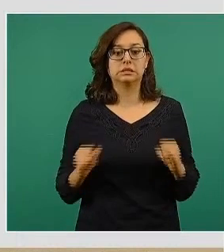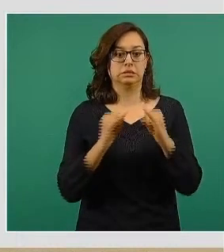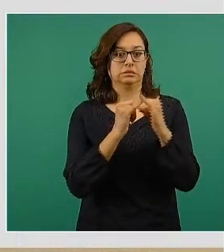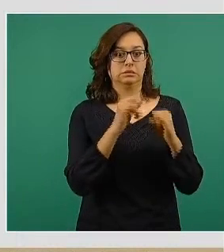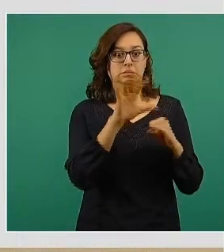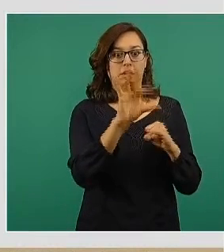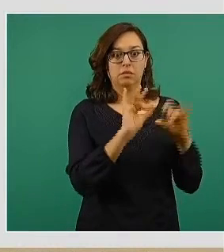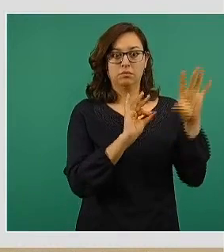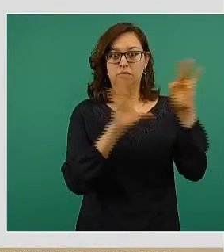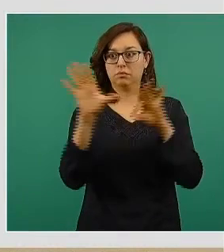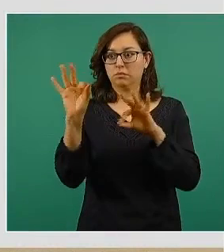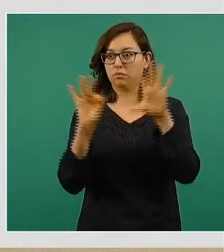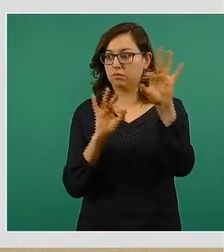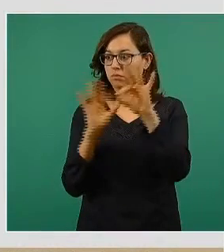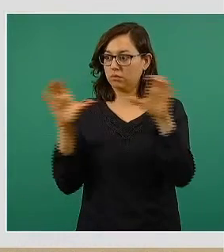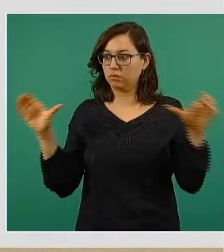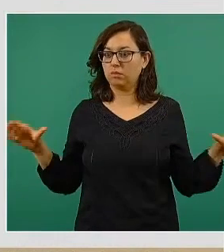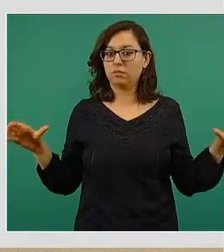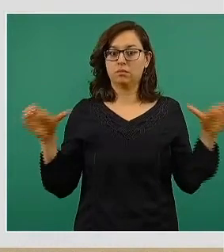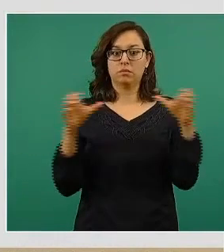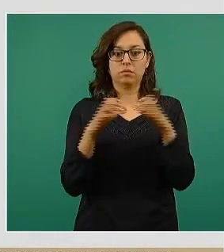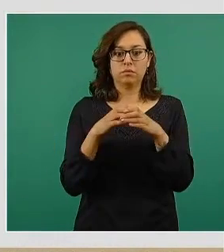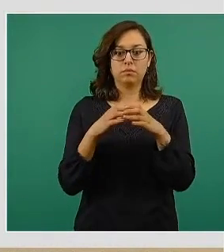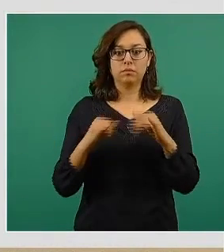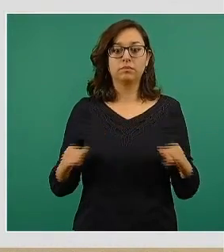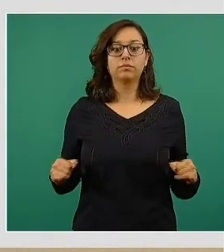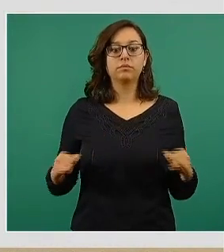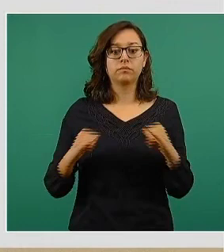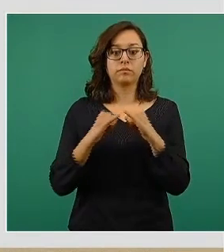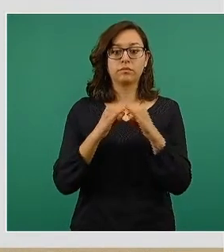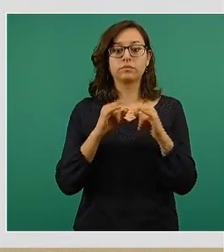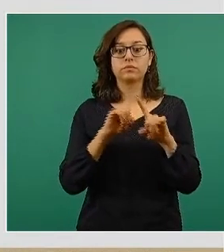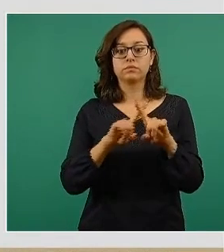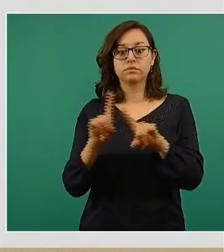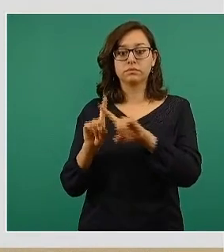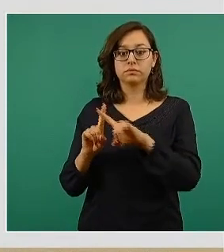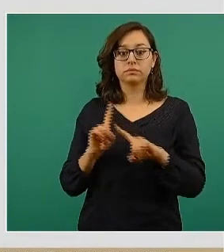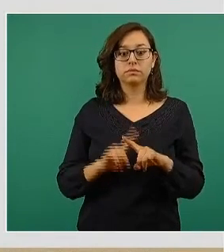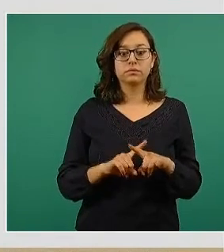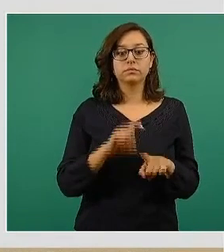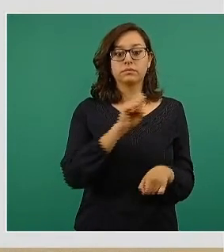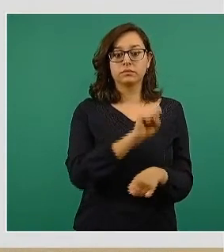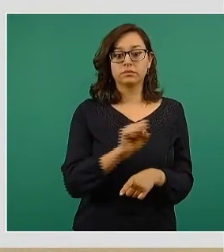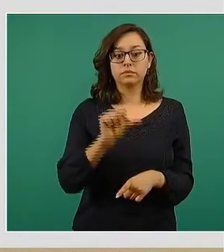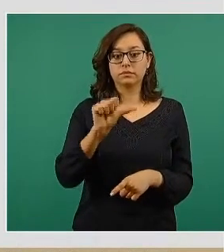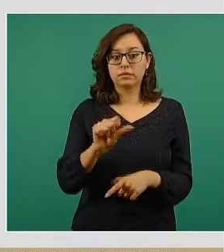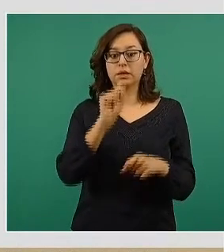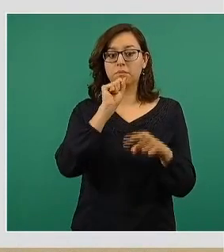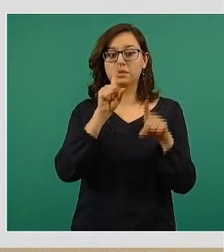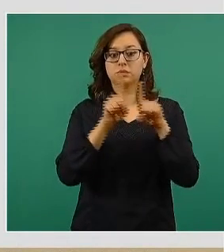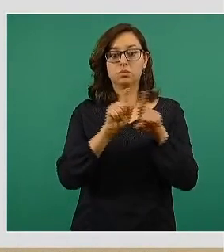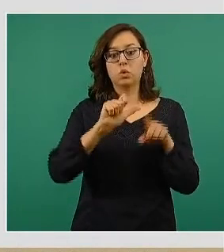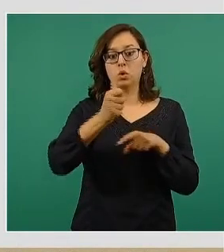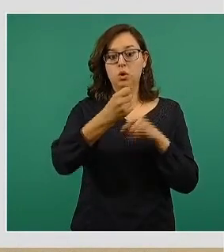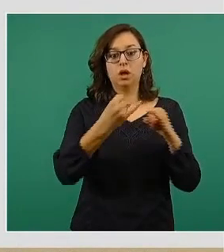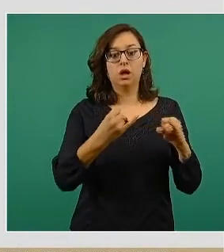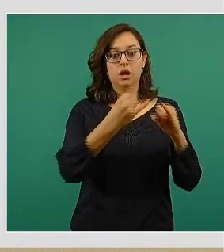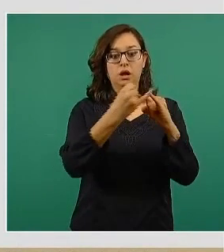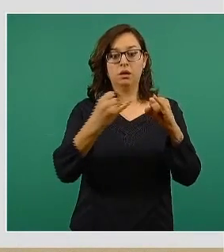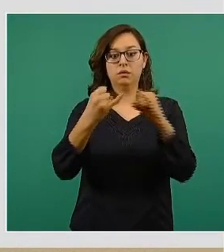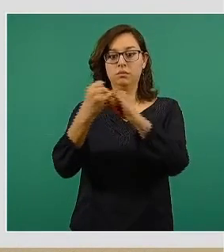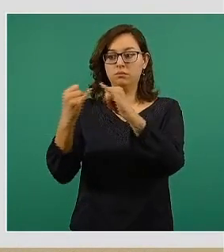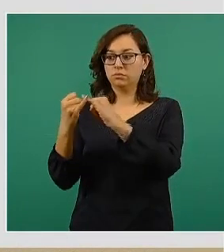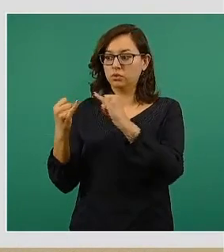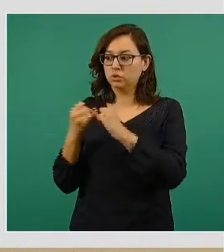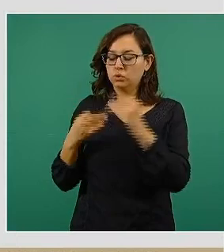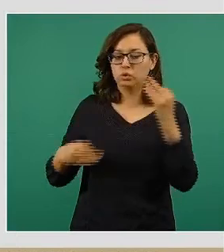donde participan no solamente dependencias estratégicas de la Secretaría de Salud, sino también de otras dependencias federales que son